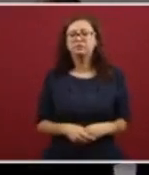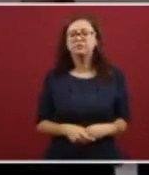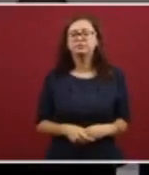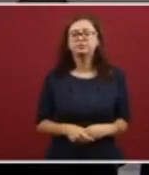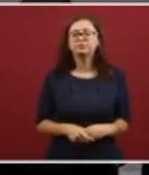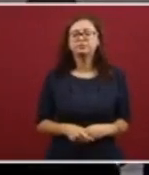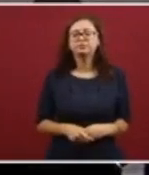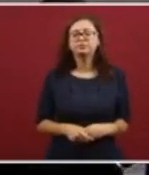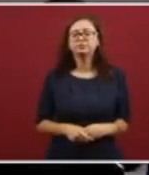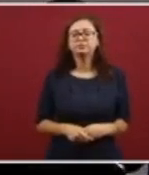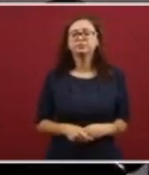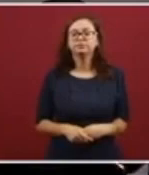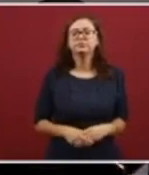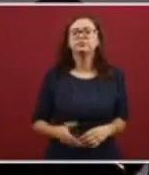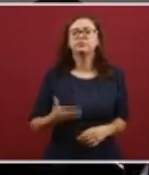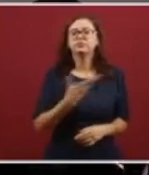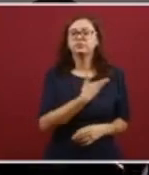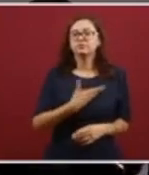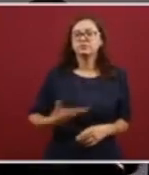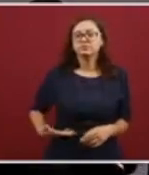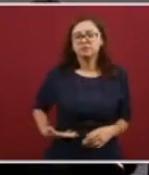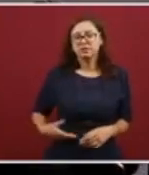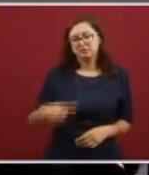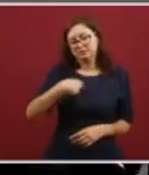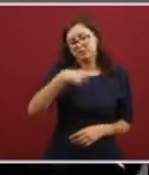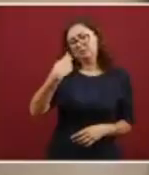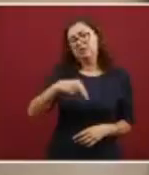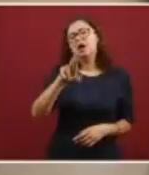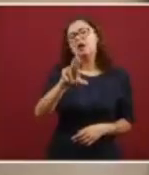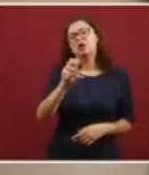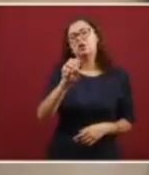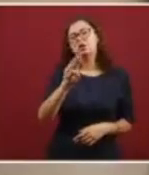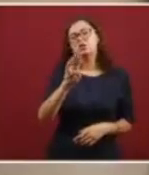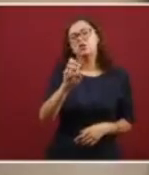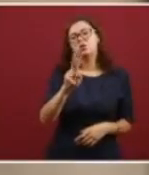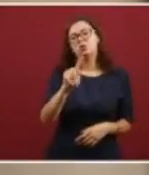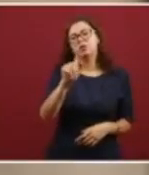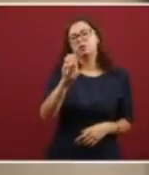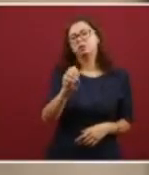presidente, Roberto Cruz de Impacto Diario, revista y TV.